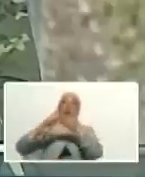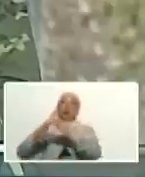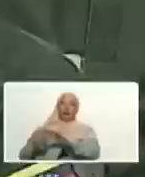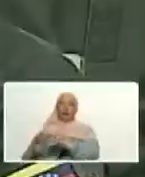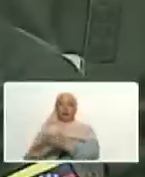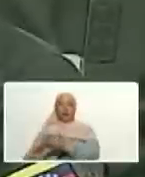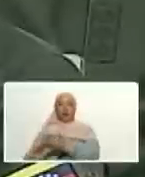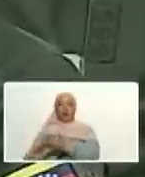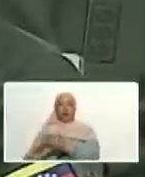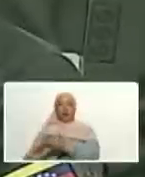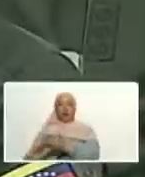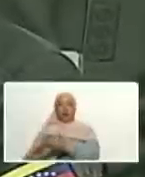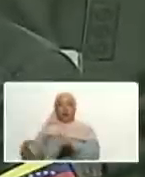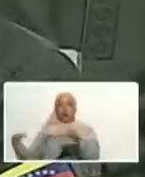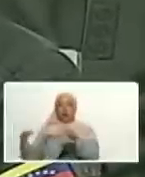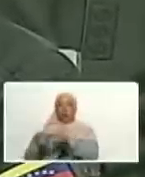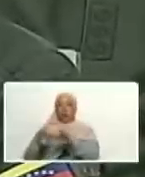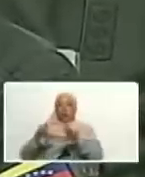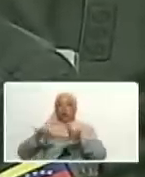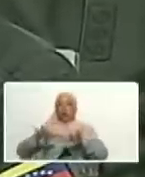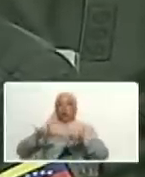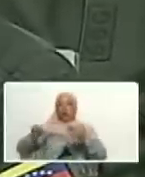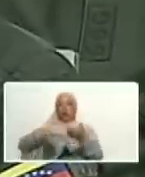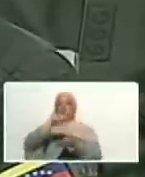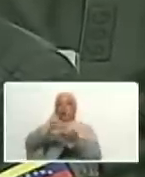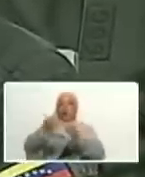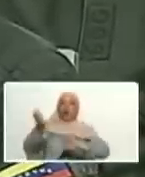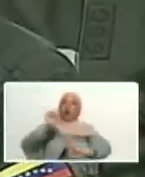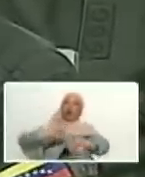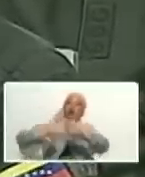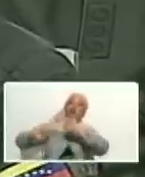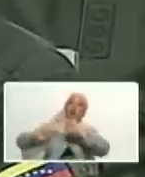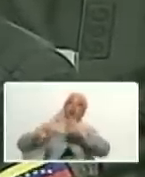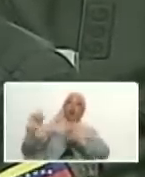y secretario general del Consejo de Defensa de la Nación,